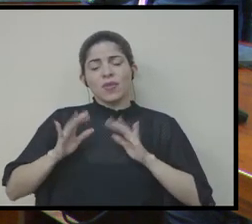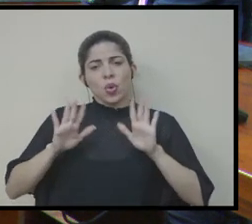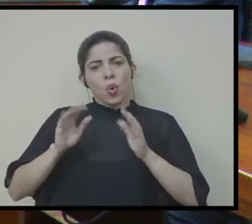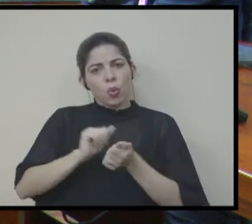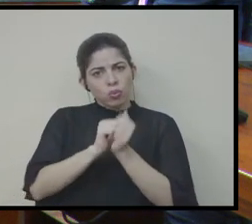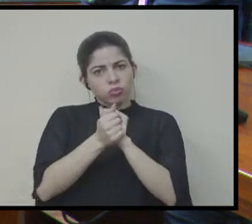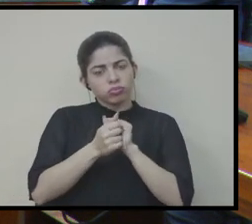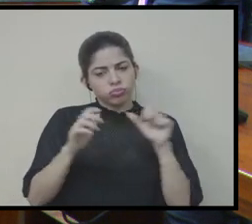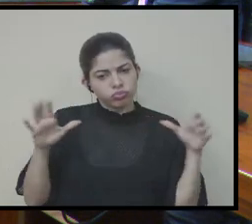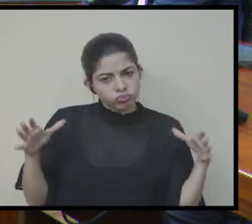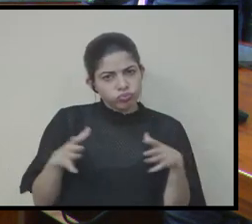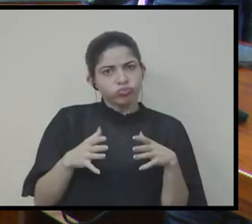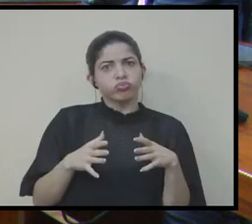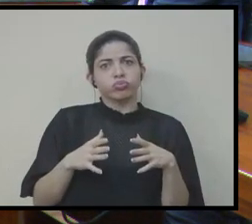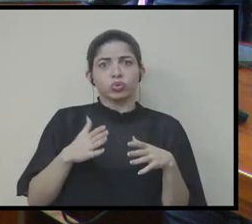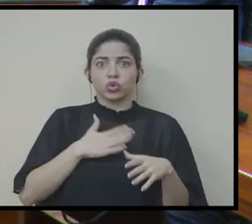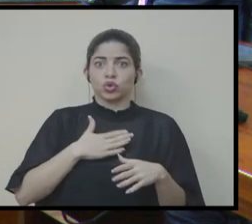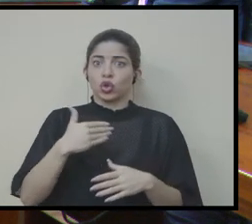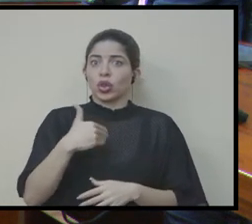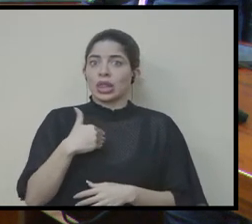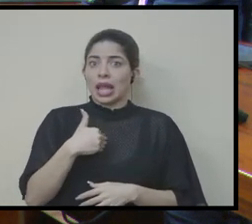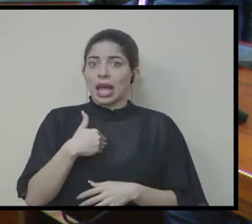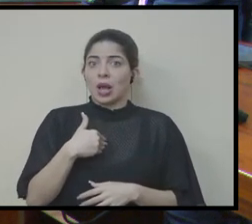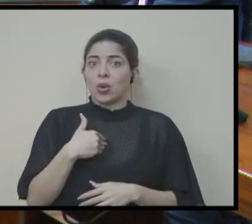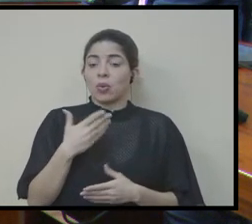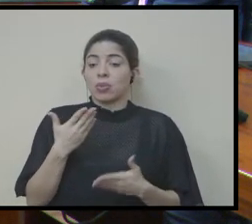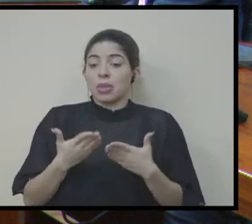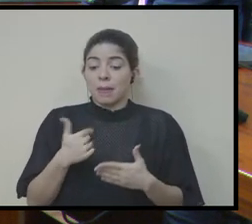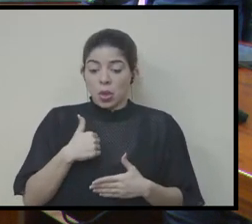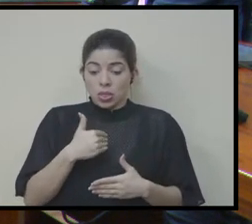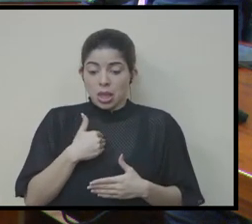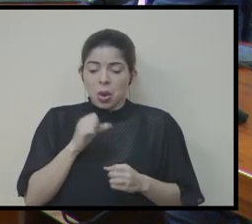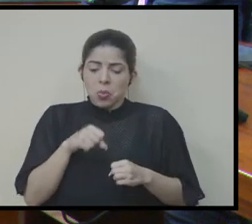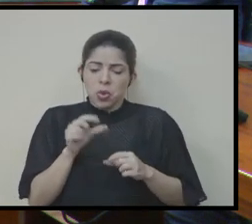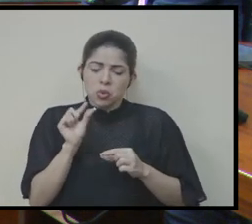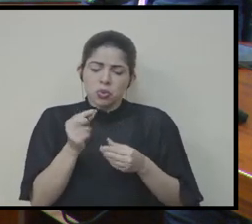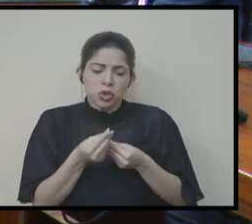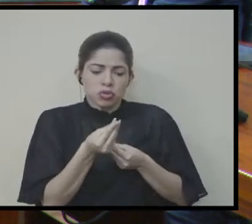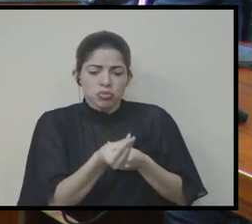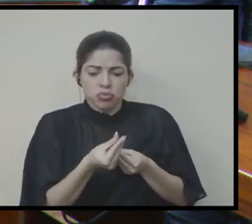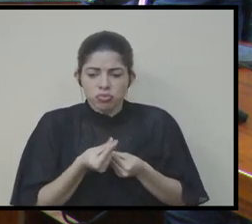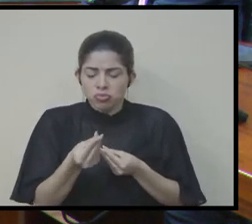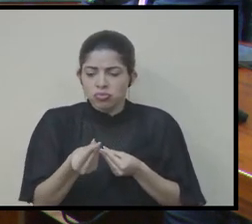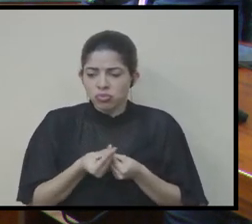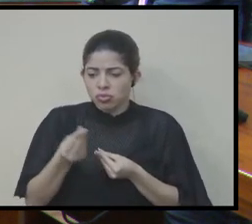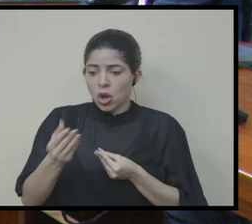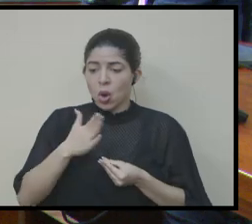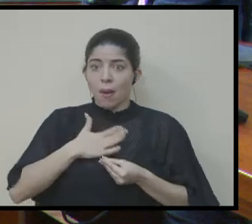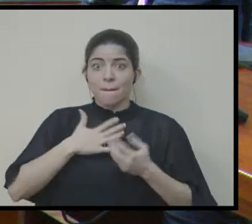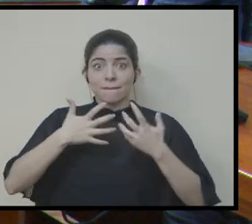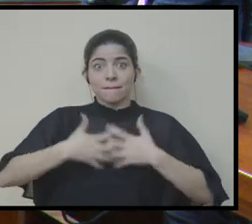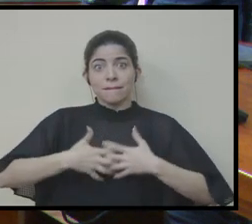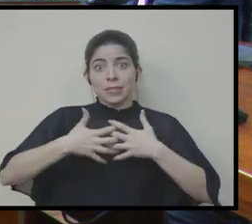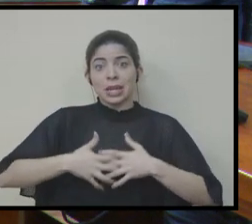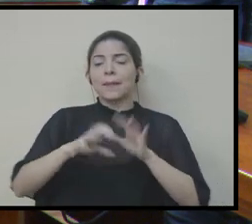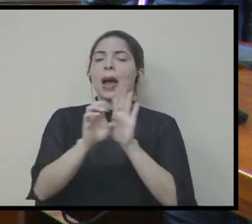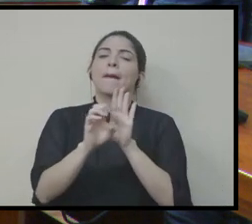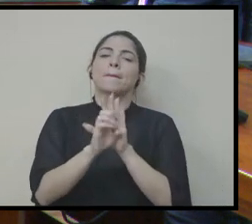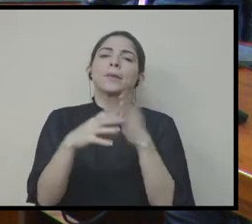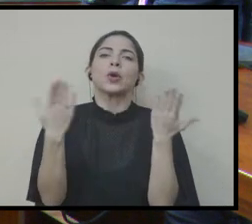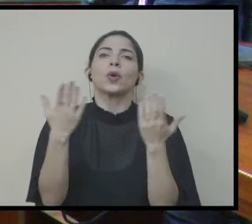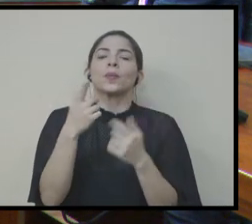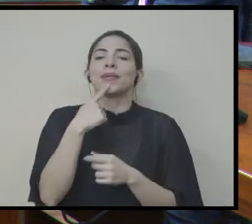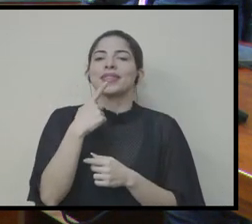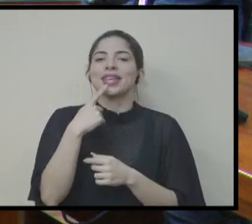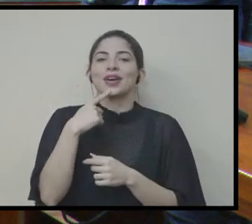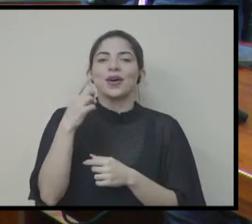individualidad. Yo tengo, pero tal vez de lo que yo tengo le puedo dar un poquito a usted, o si mi empresa, por ejemplo, me